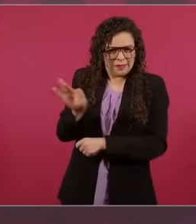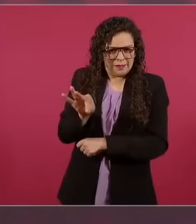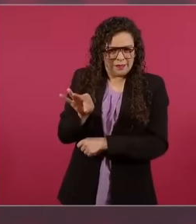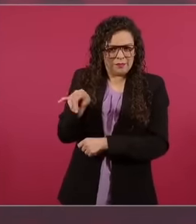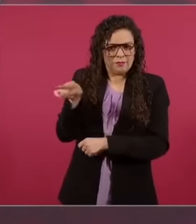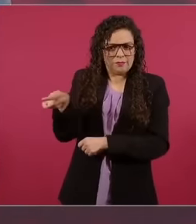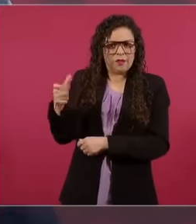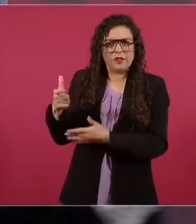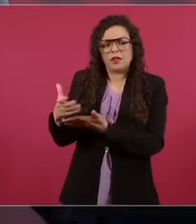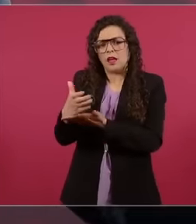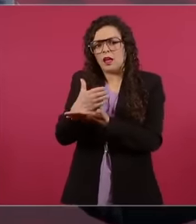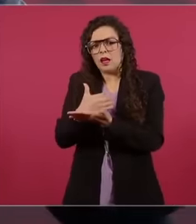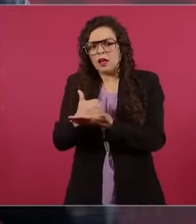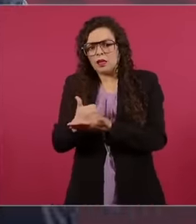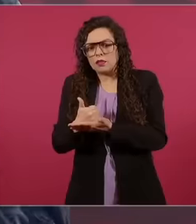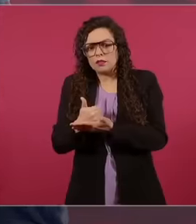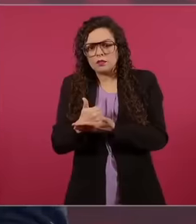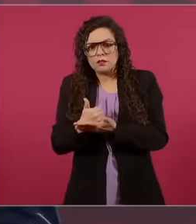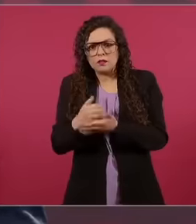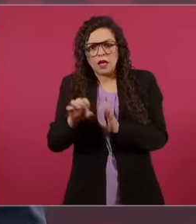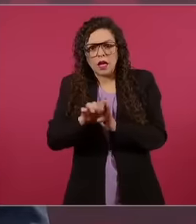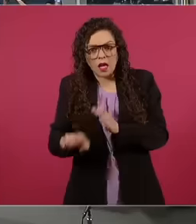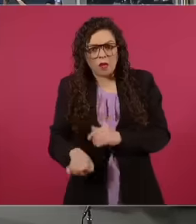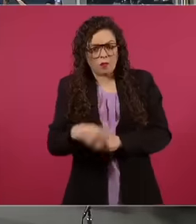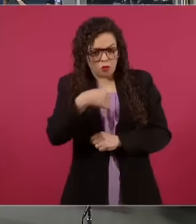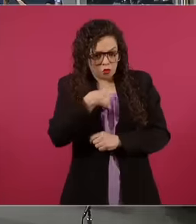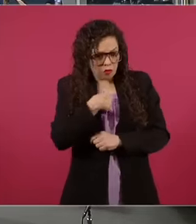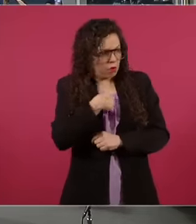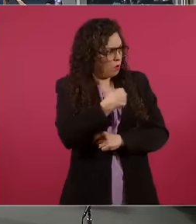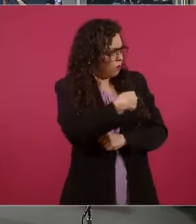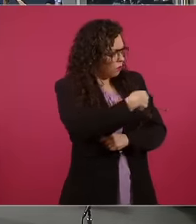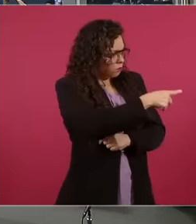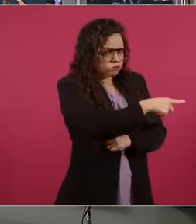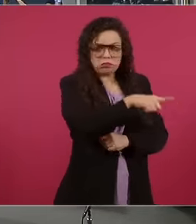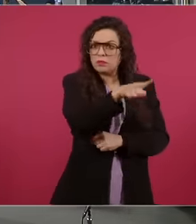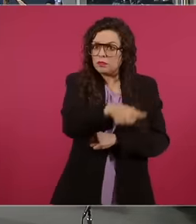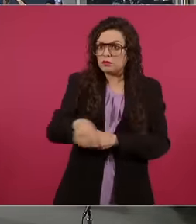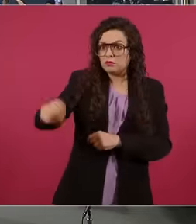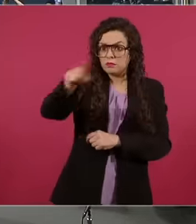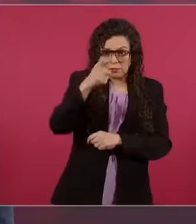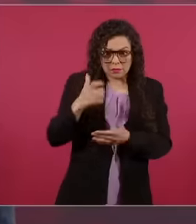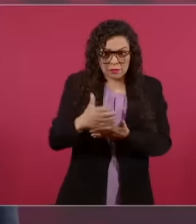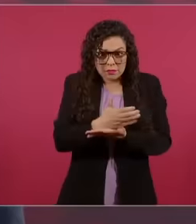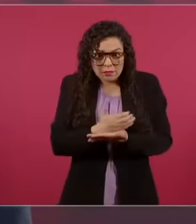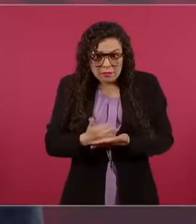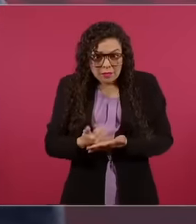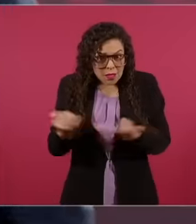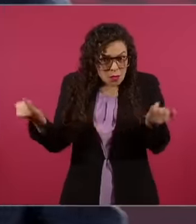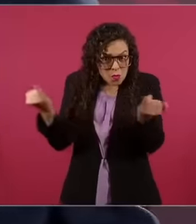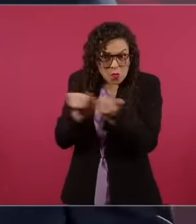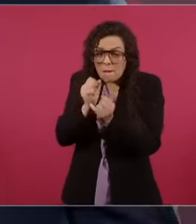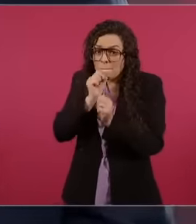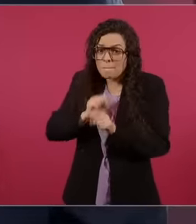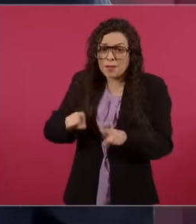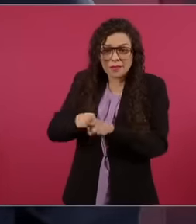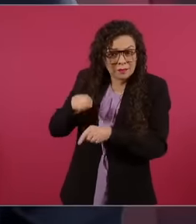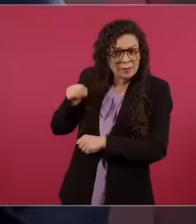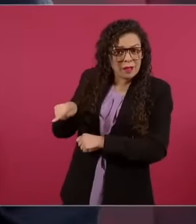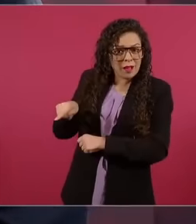incluyéndome y todos los que estamos aquí, y ustedes no los ganamos. en un